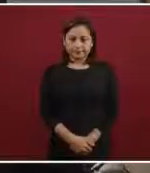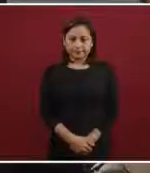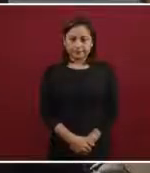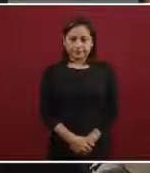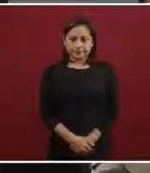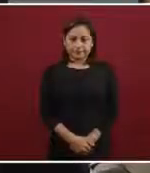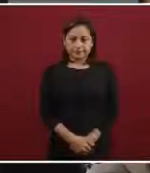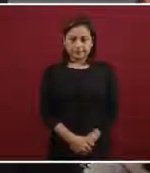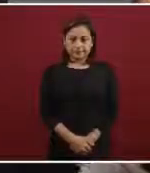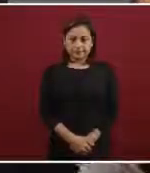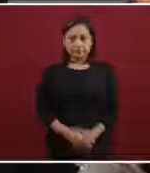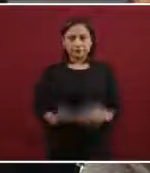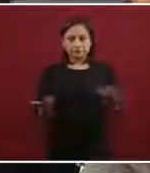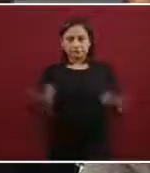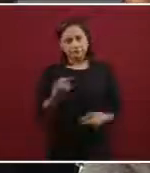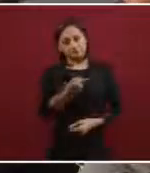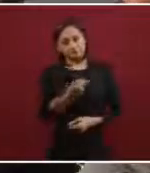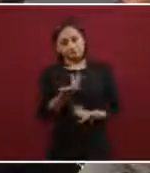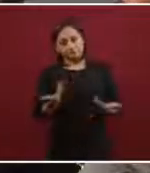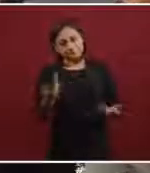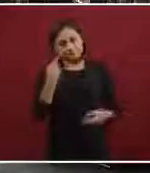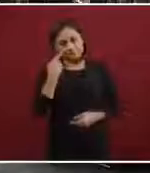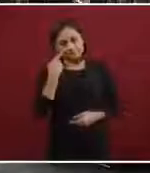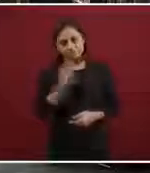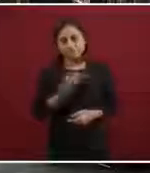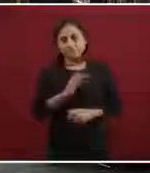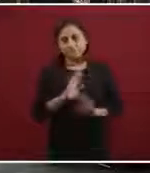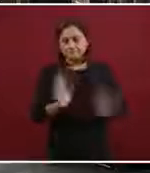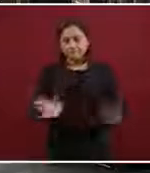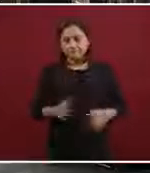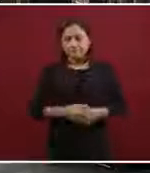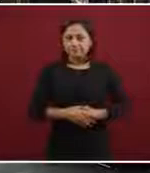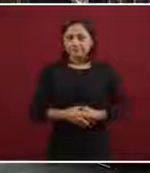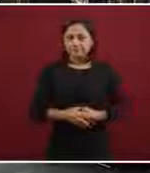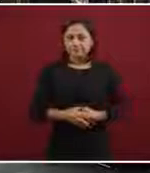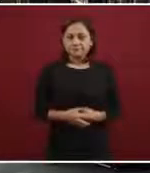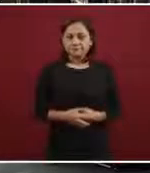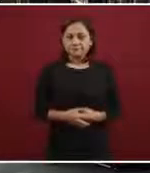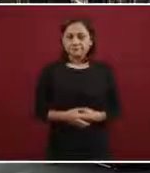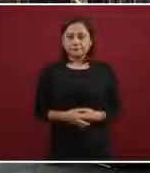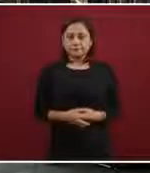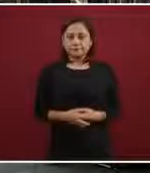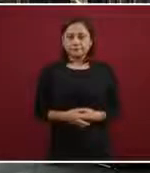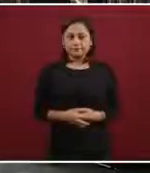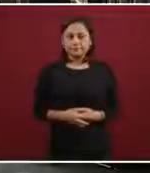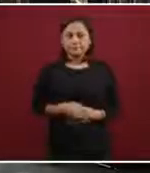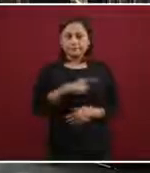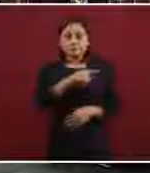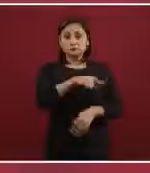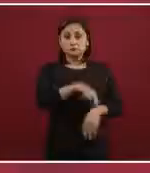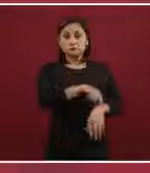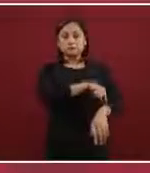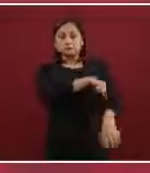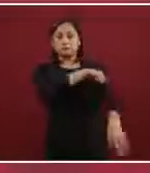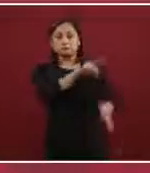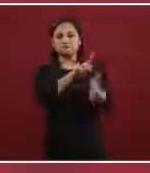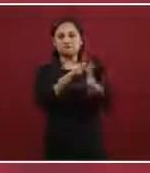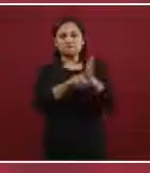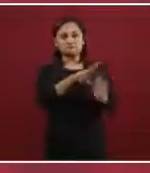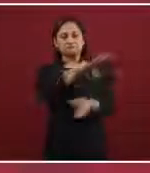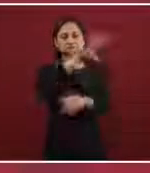bueno hay que dar eso este está bien completo es una